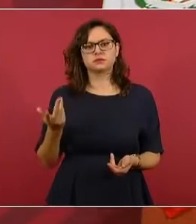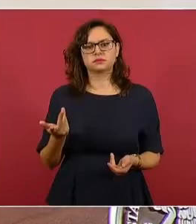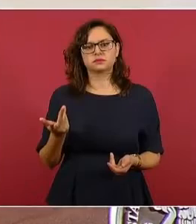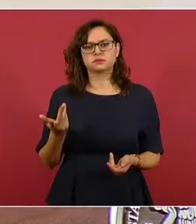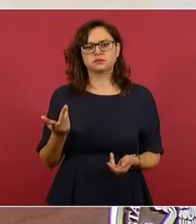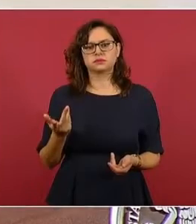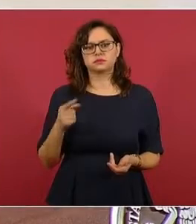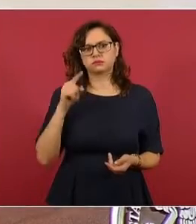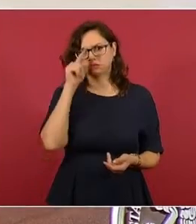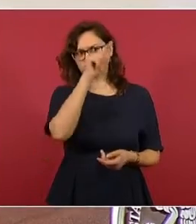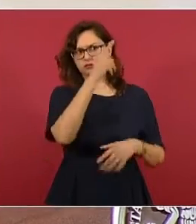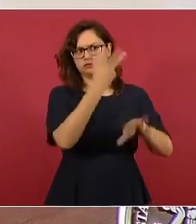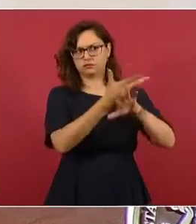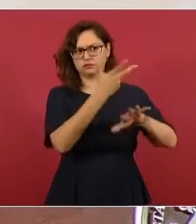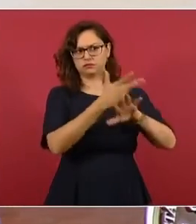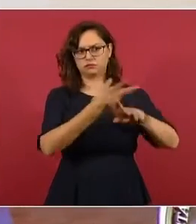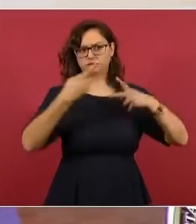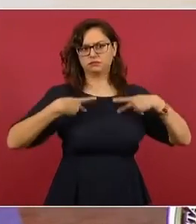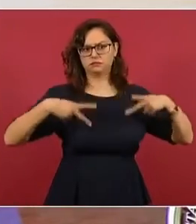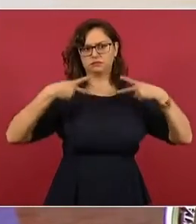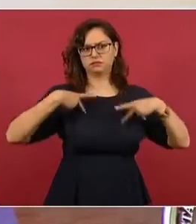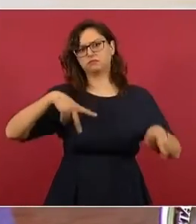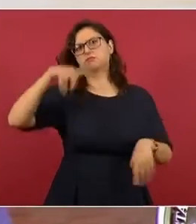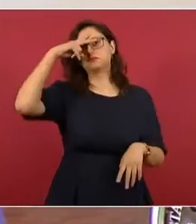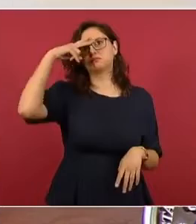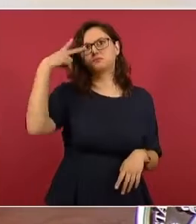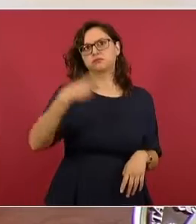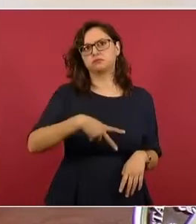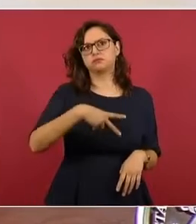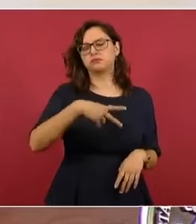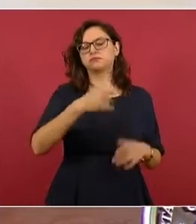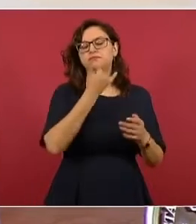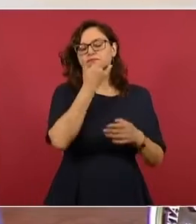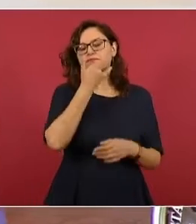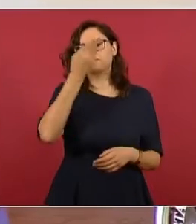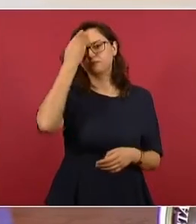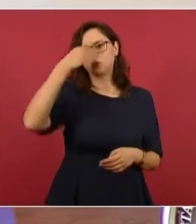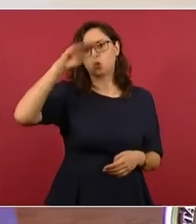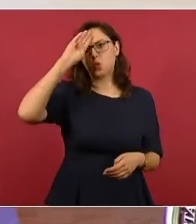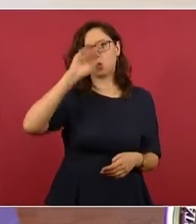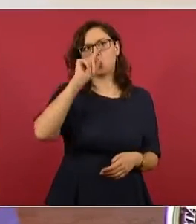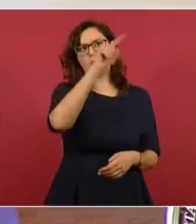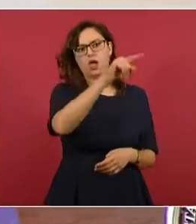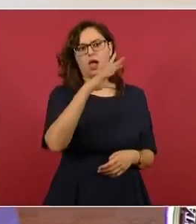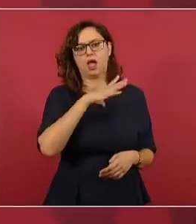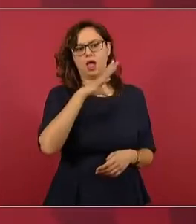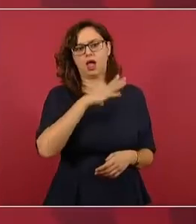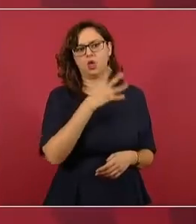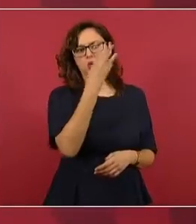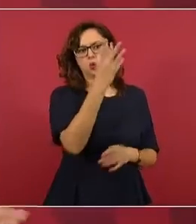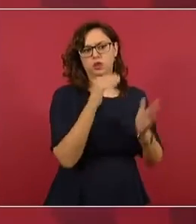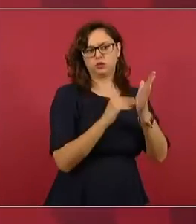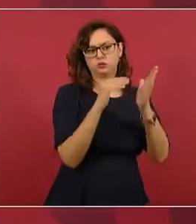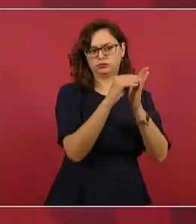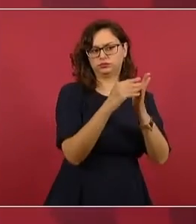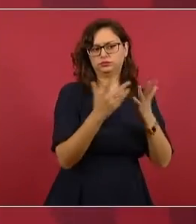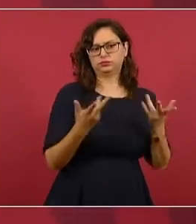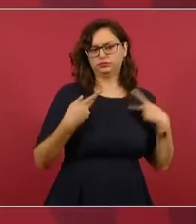de la Florida y de Estados Unidos, alrededor de 4 millones, está de acuerdo con esas